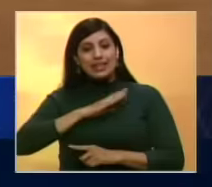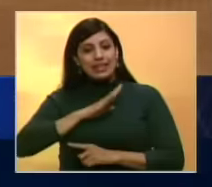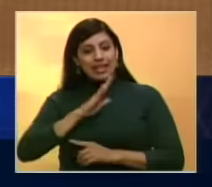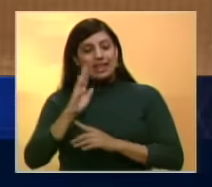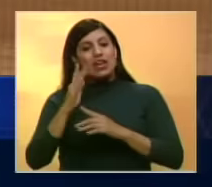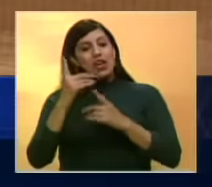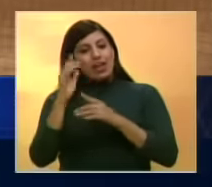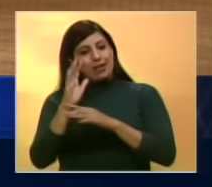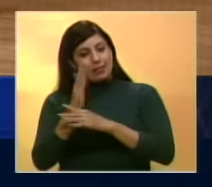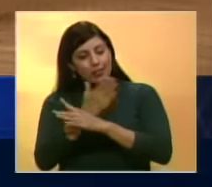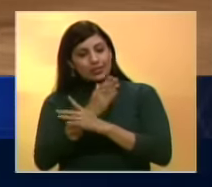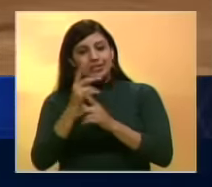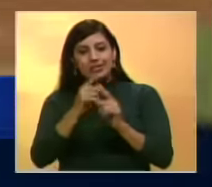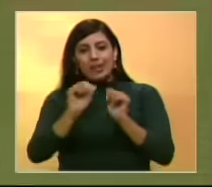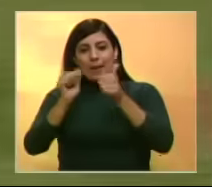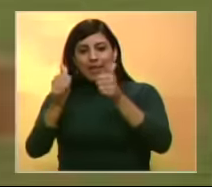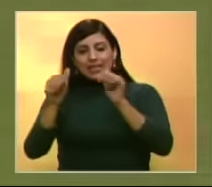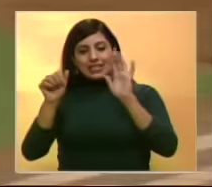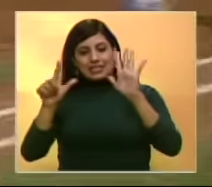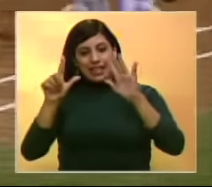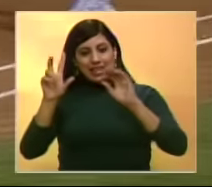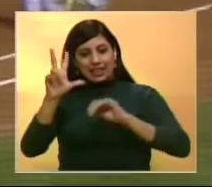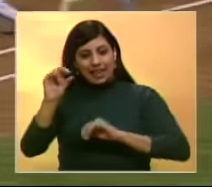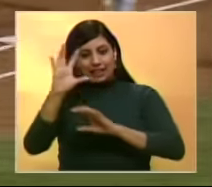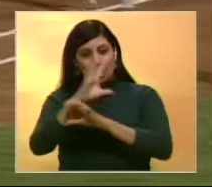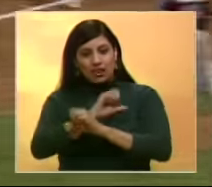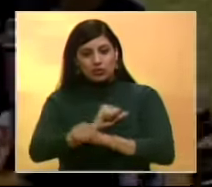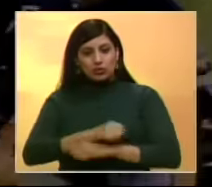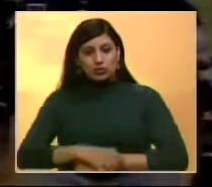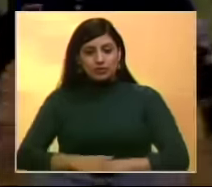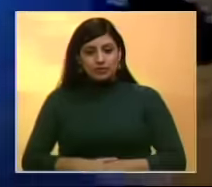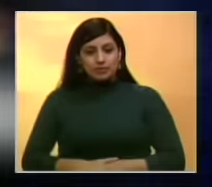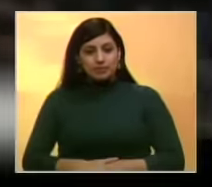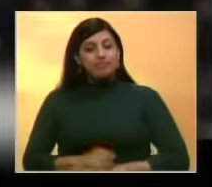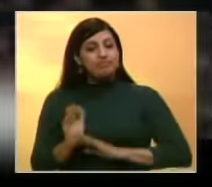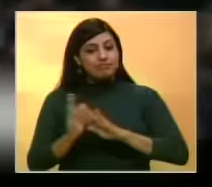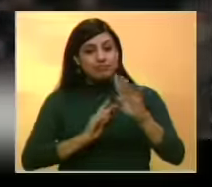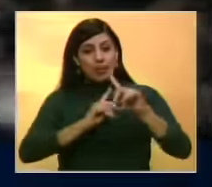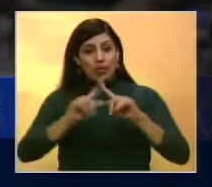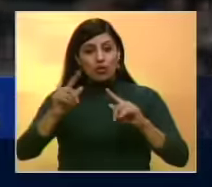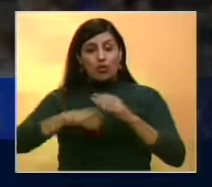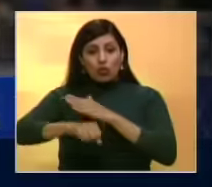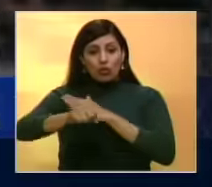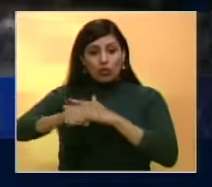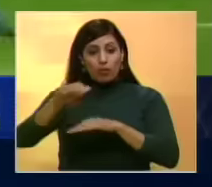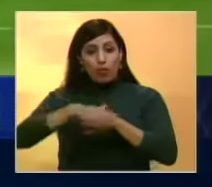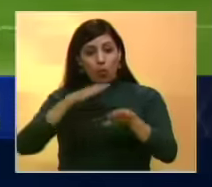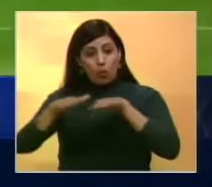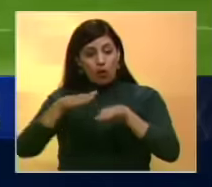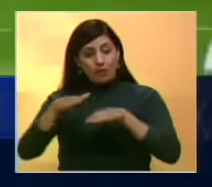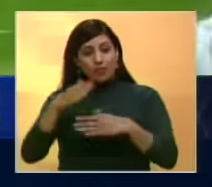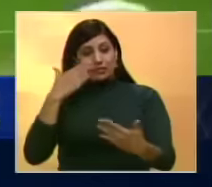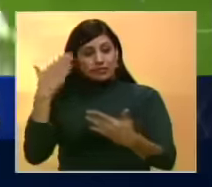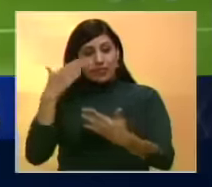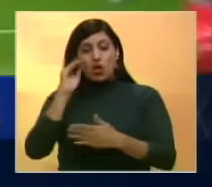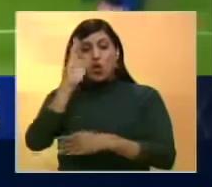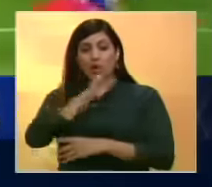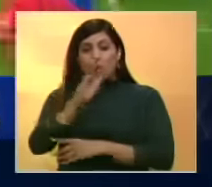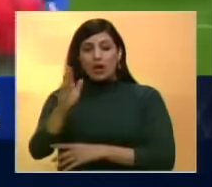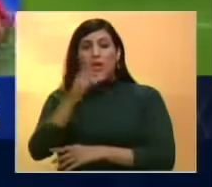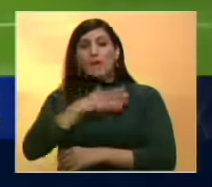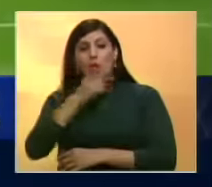tribu ambos juegos arrancarán a las 7:30 de la noche en notas del fútbol este jueves la FIFA sancionó al Real